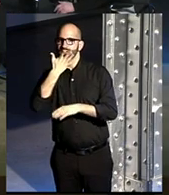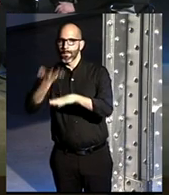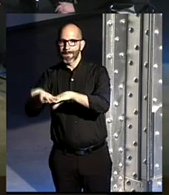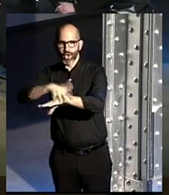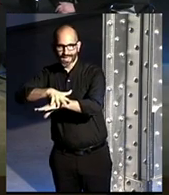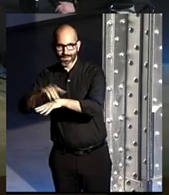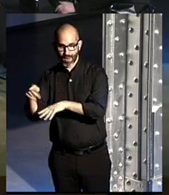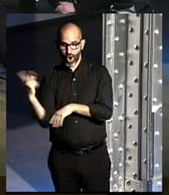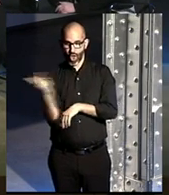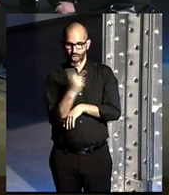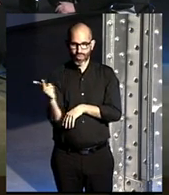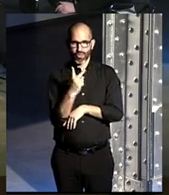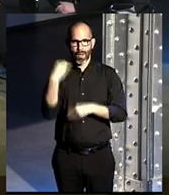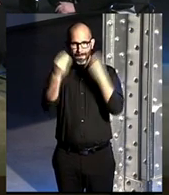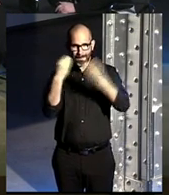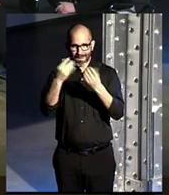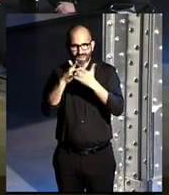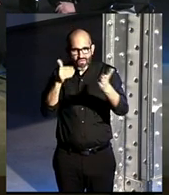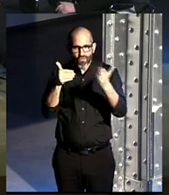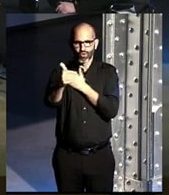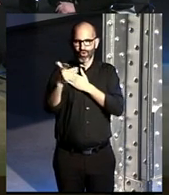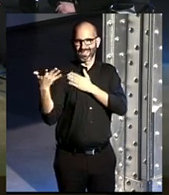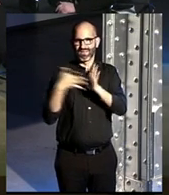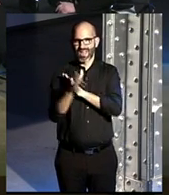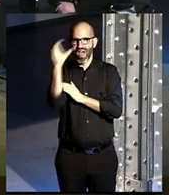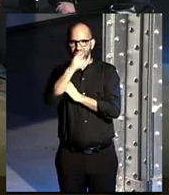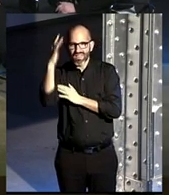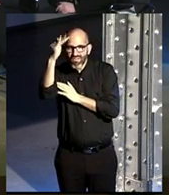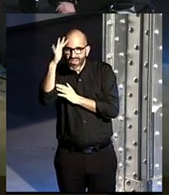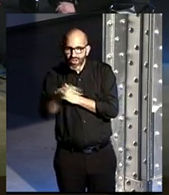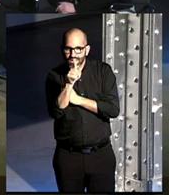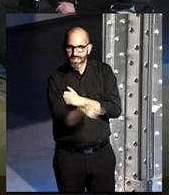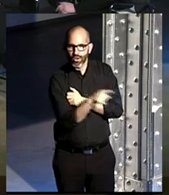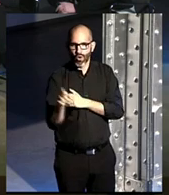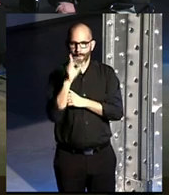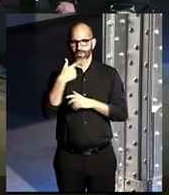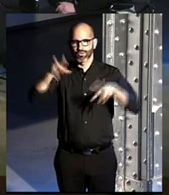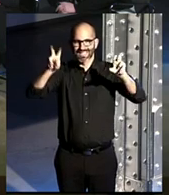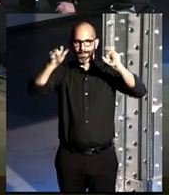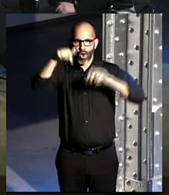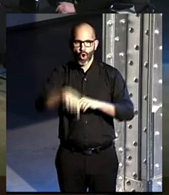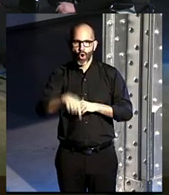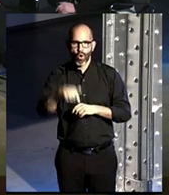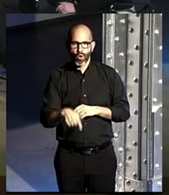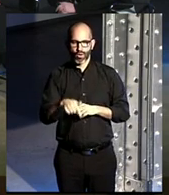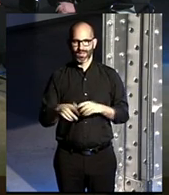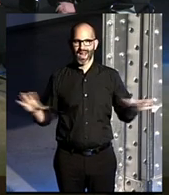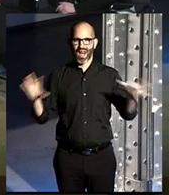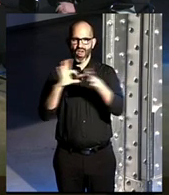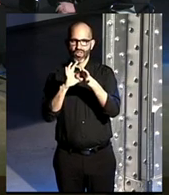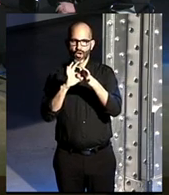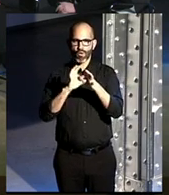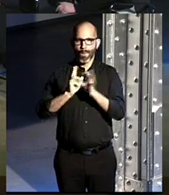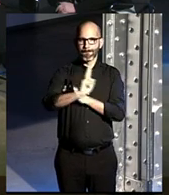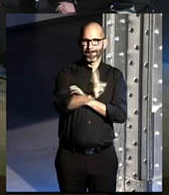y futuro significa ciencia ficción. De ahí también el tema que nos ocupa, es decir, esa relación de Verne o